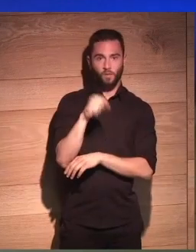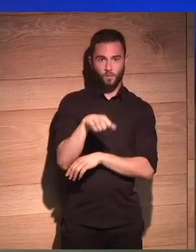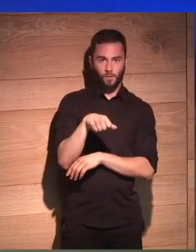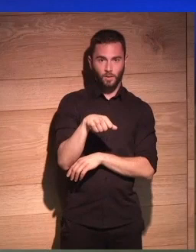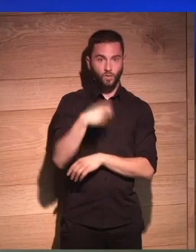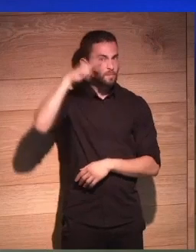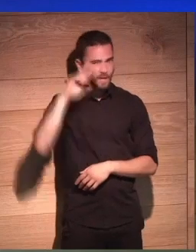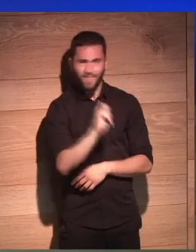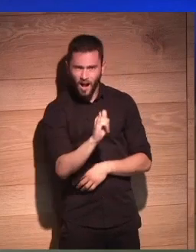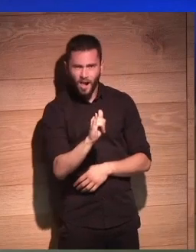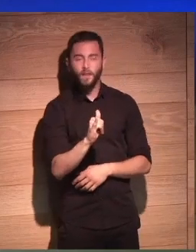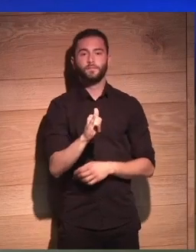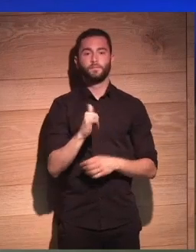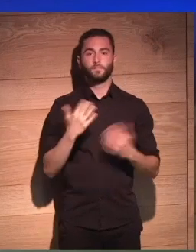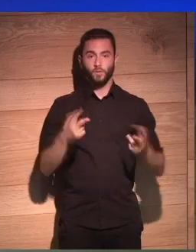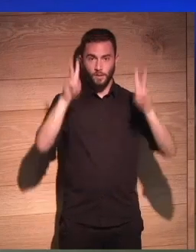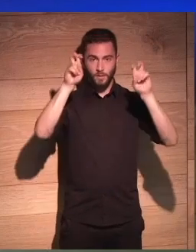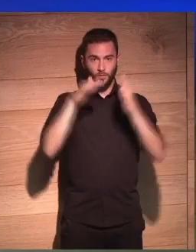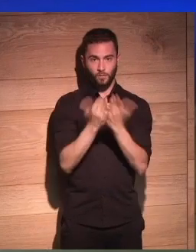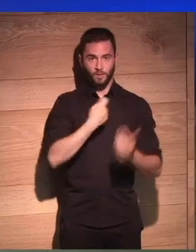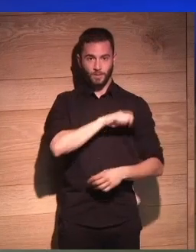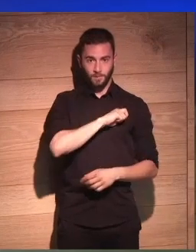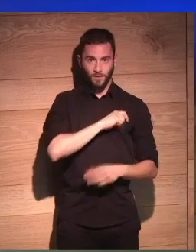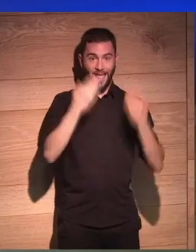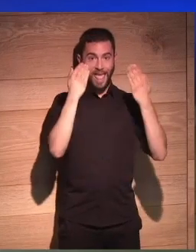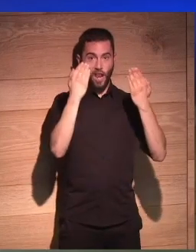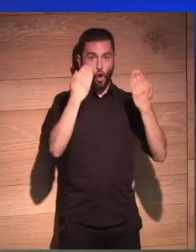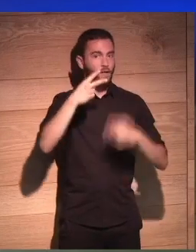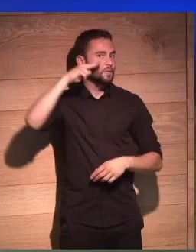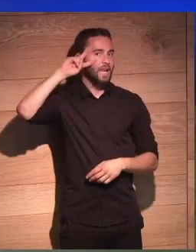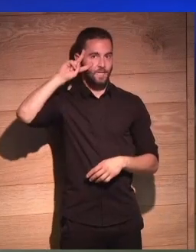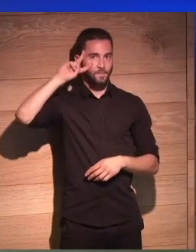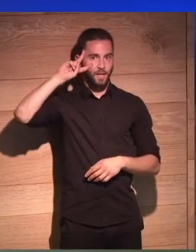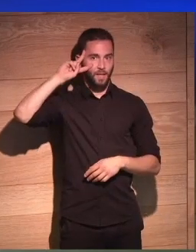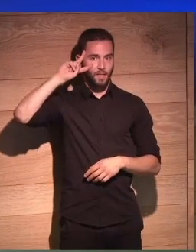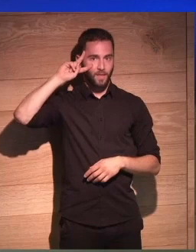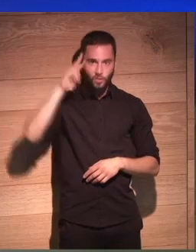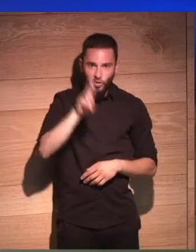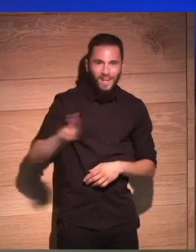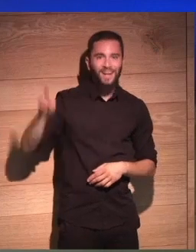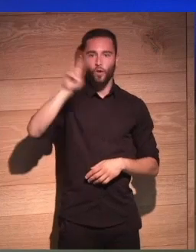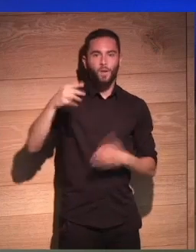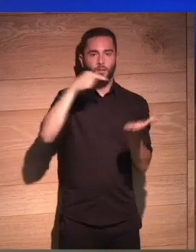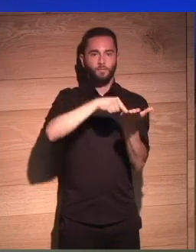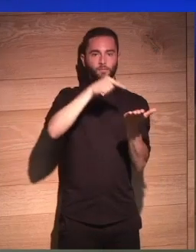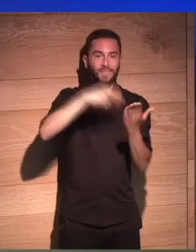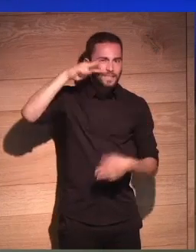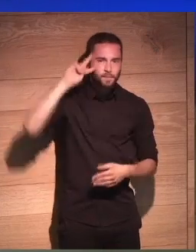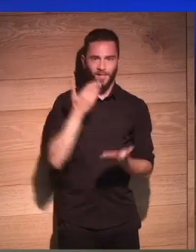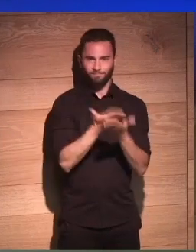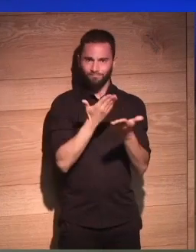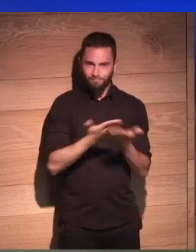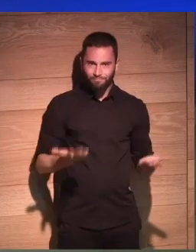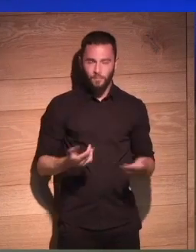experiencia. Y de hecho pones el título en español, es Elogio de la Experiencia. Hay que recuperar, reivindicar la experiencia. Y